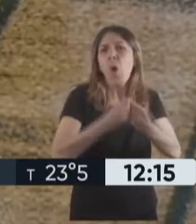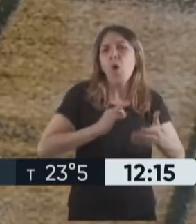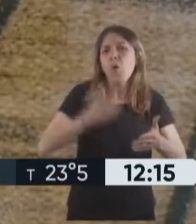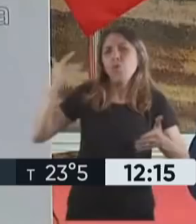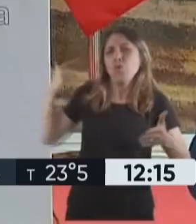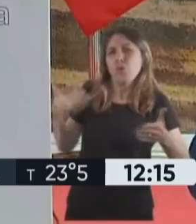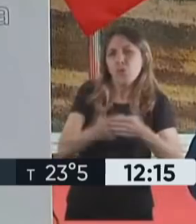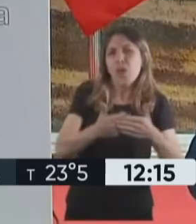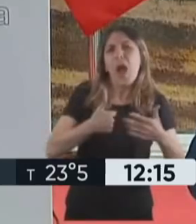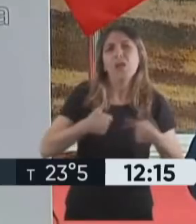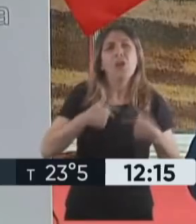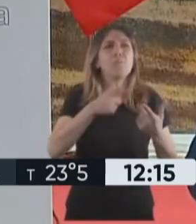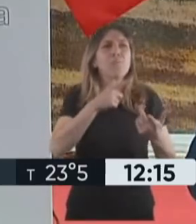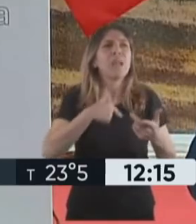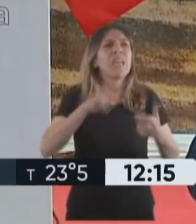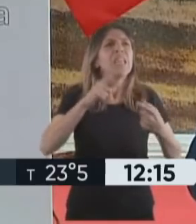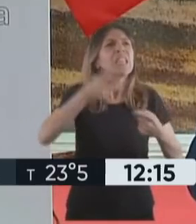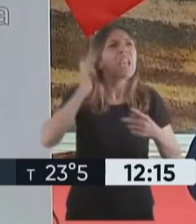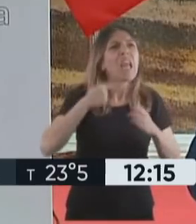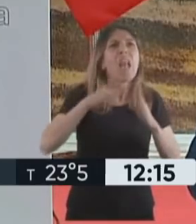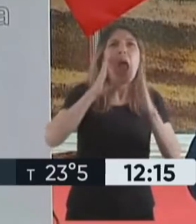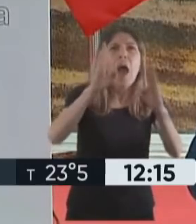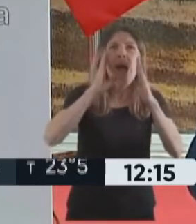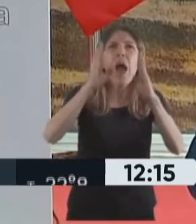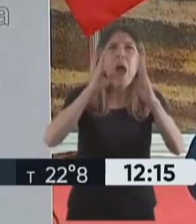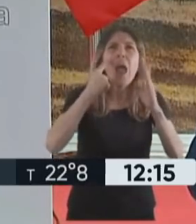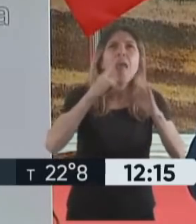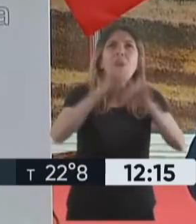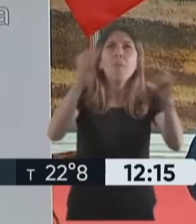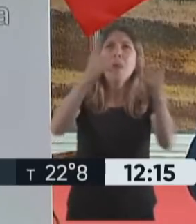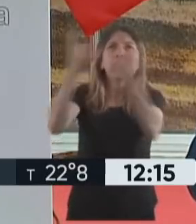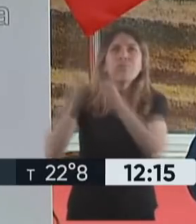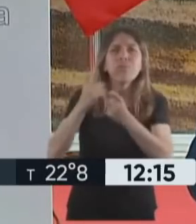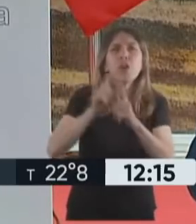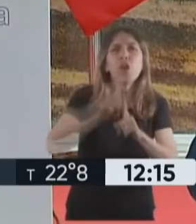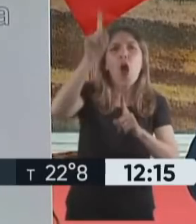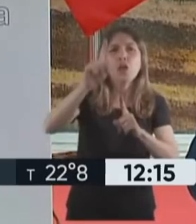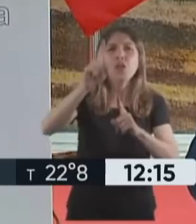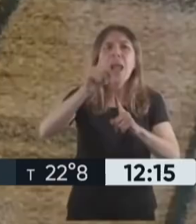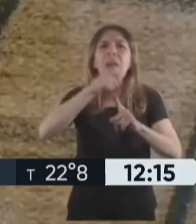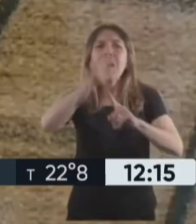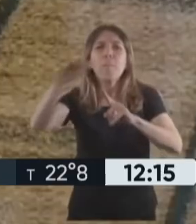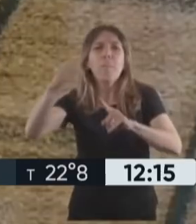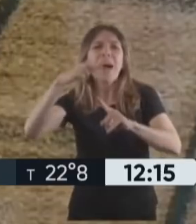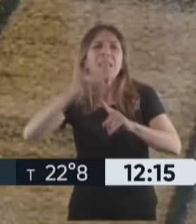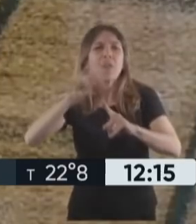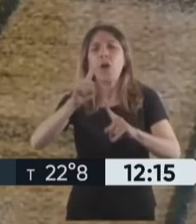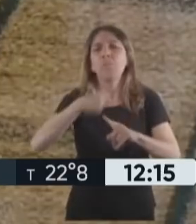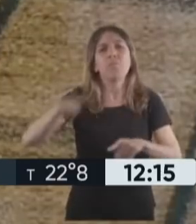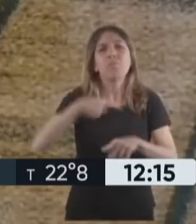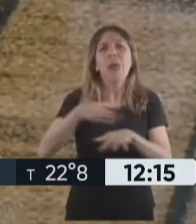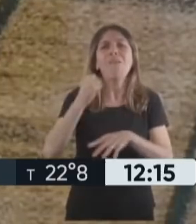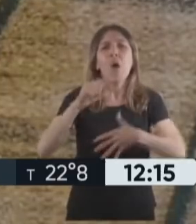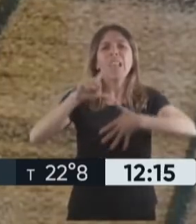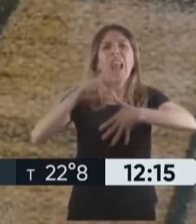estuvimos mirando en otras direcciones ya se hacia el norte o hacia el pacífico con relaciones que nos interesa mantener y profundizar nuestra base es américa